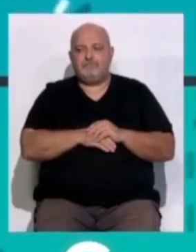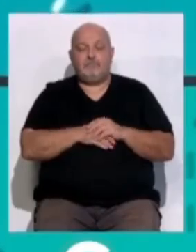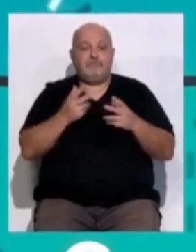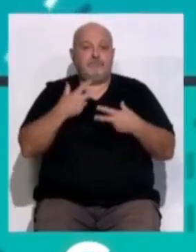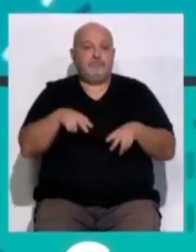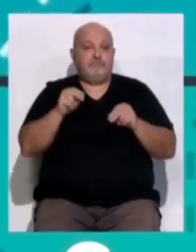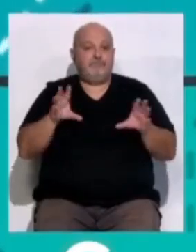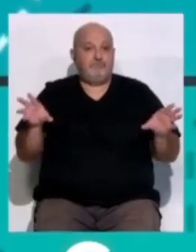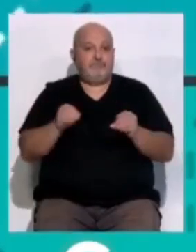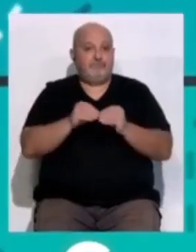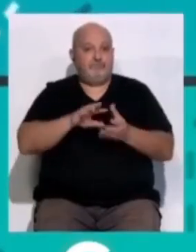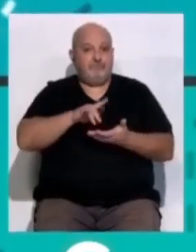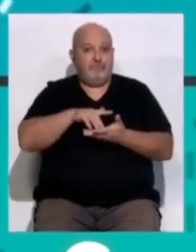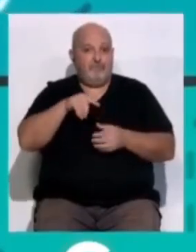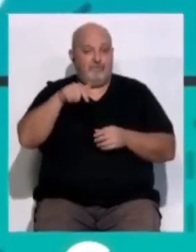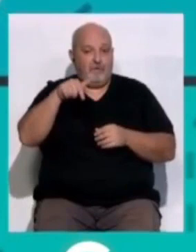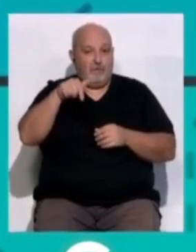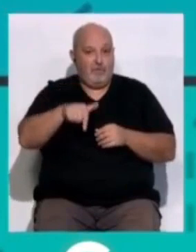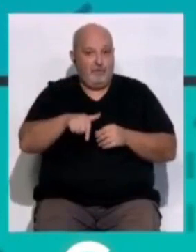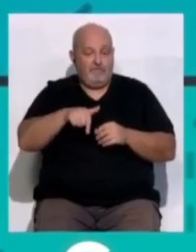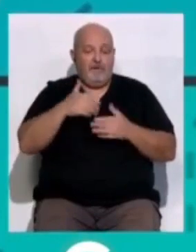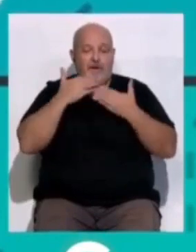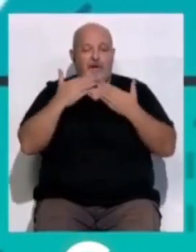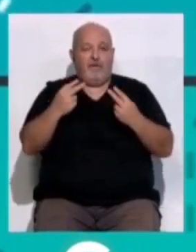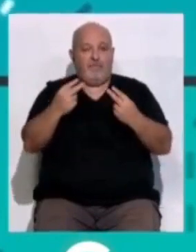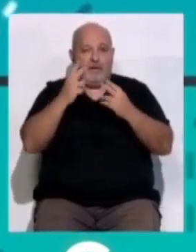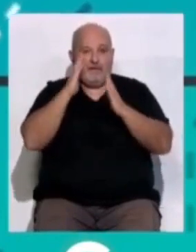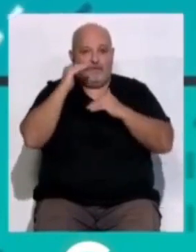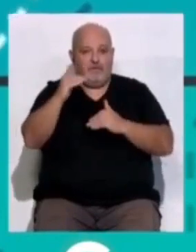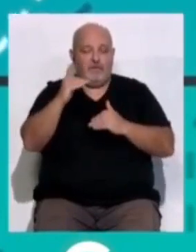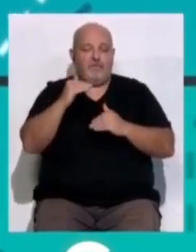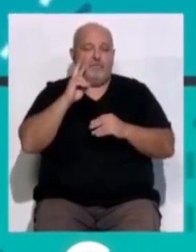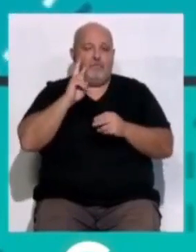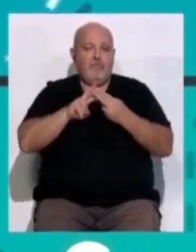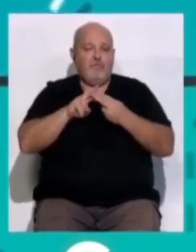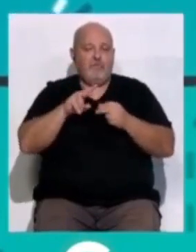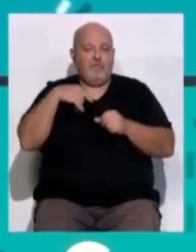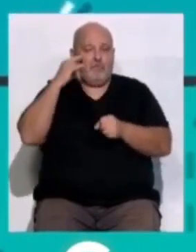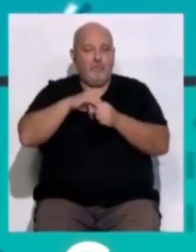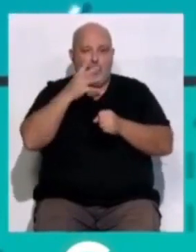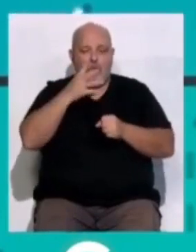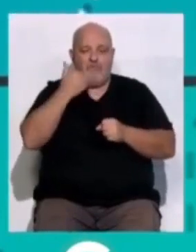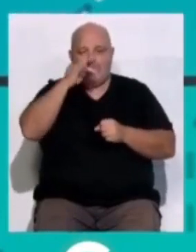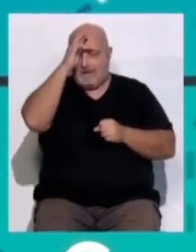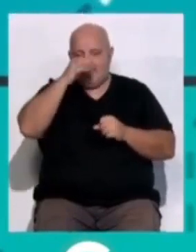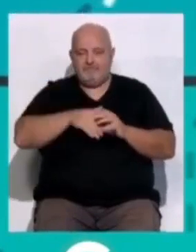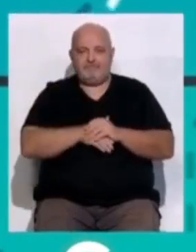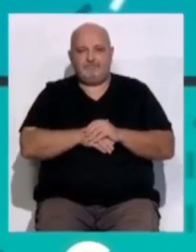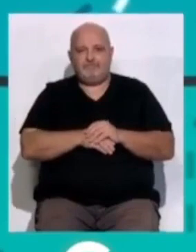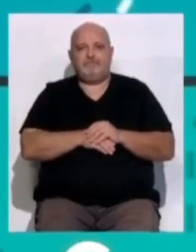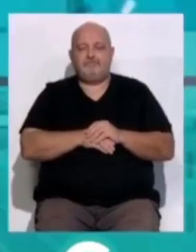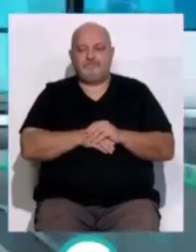Pues así llegamos al final de nuestro informativo. Muchísimas gracias por su compañía y su confianza. Pasen un muy buen fin de semana.